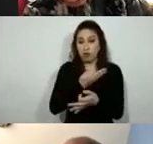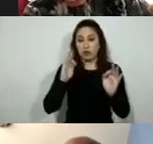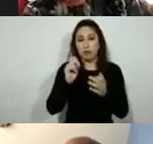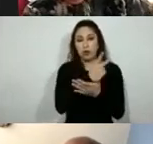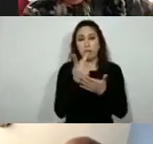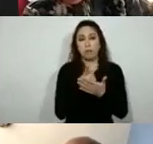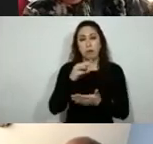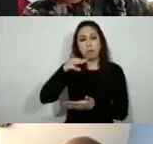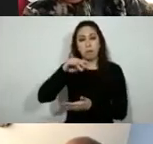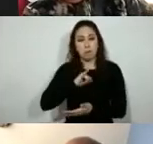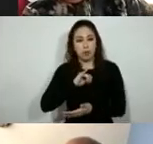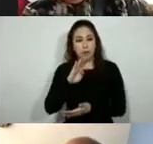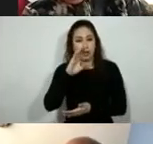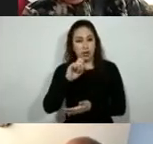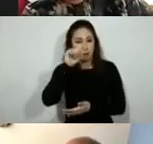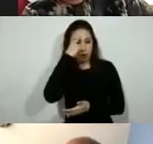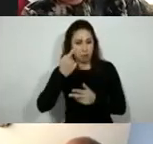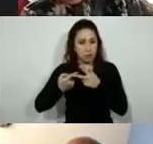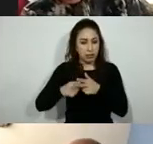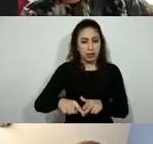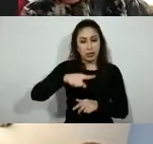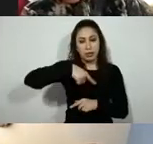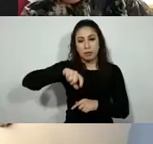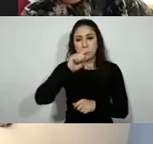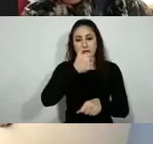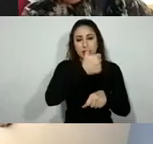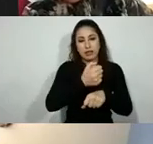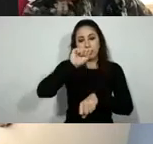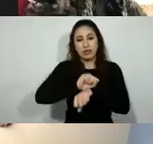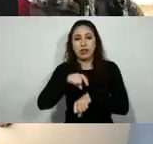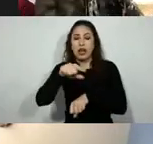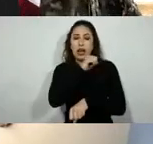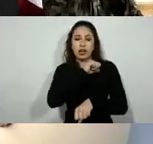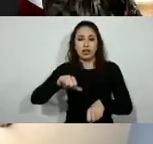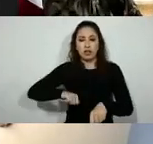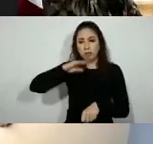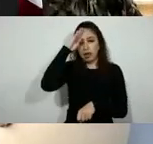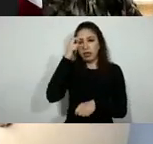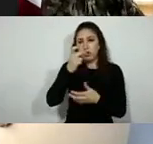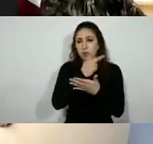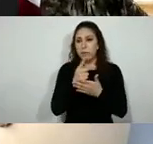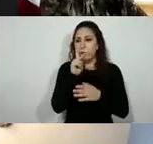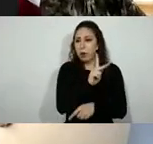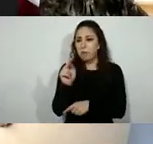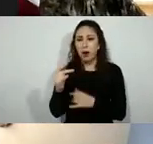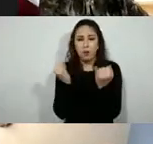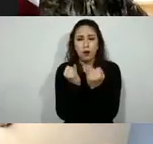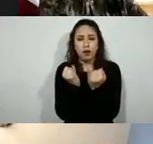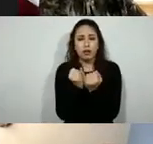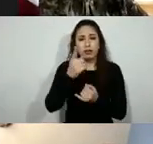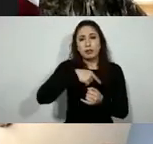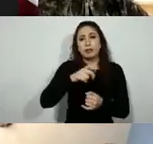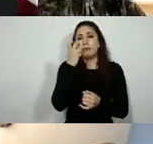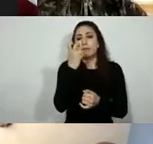Empezar, dirigido a la misma población que la alcaldía tenía este programa, decidimos eliminar la